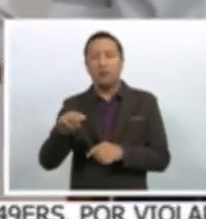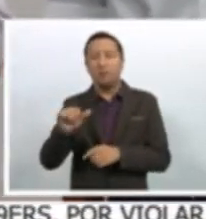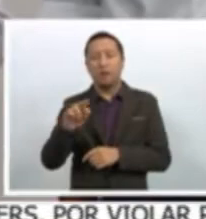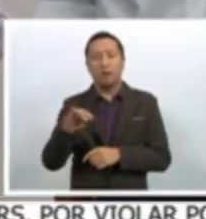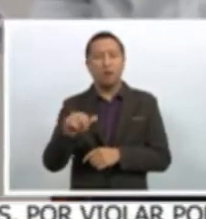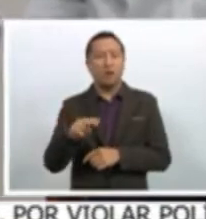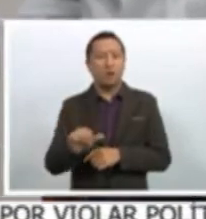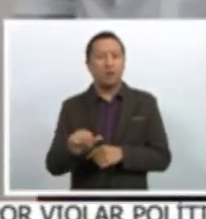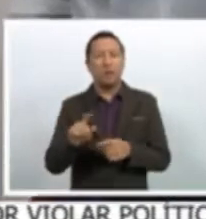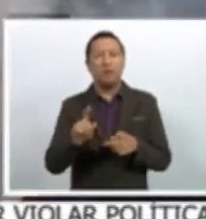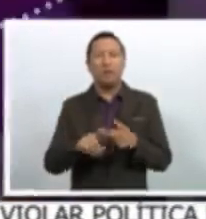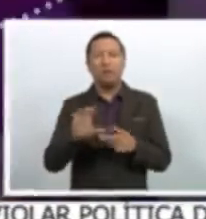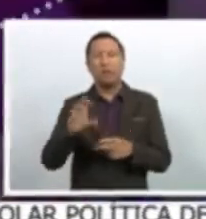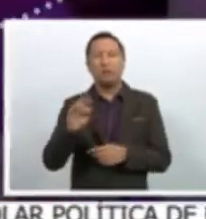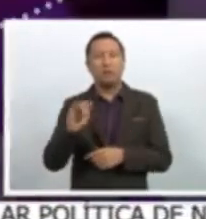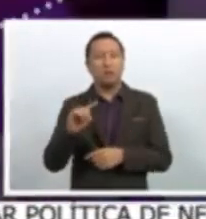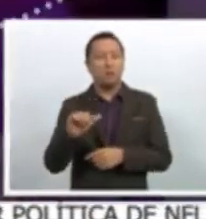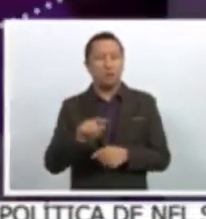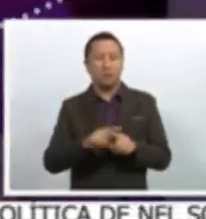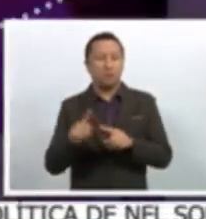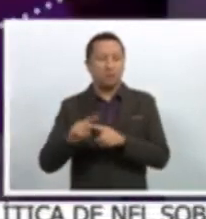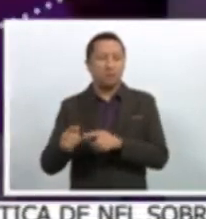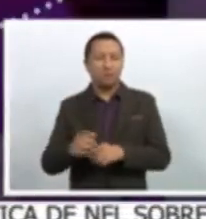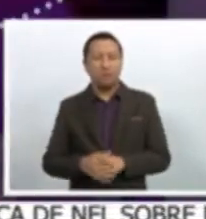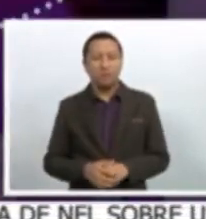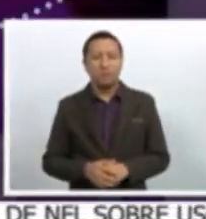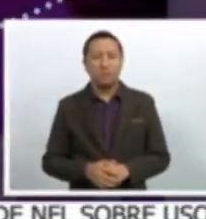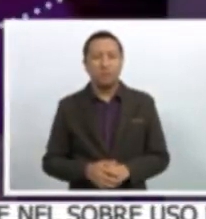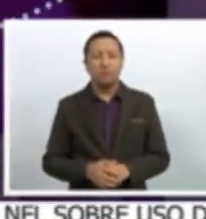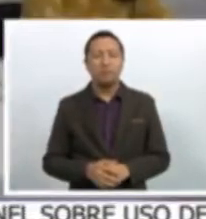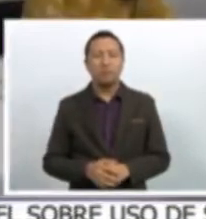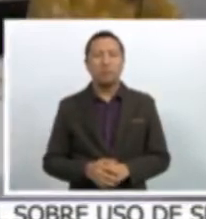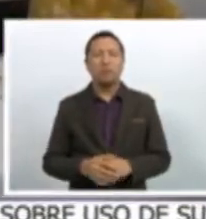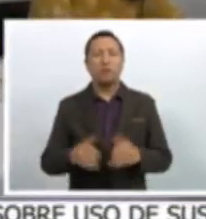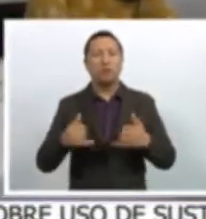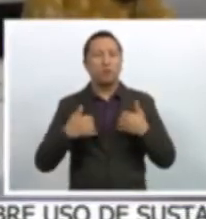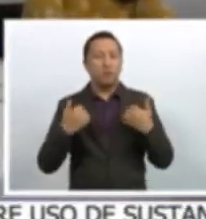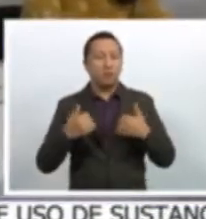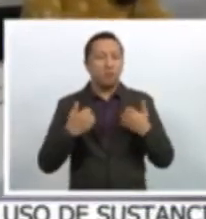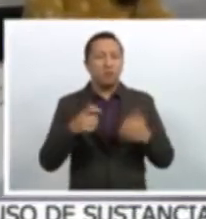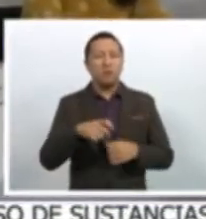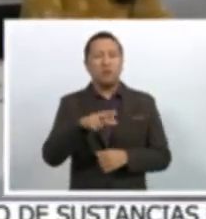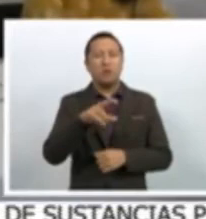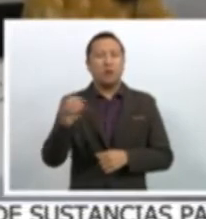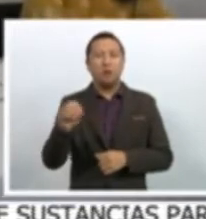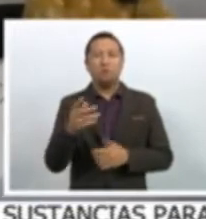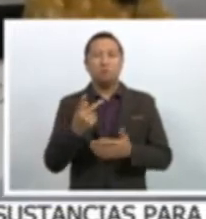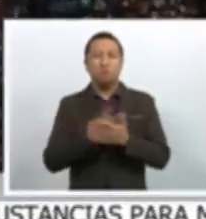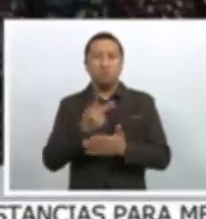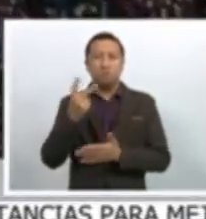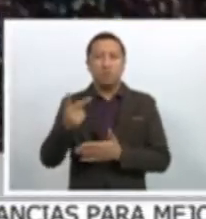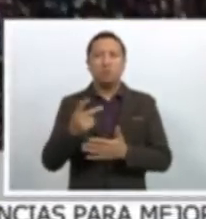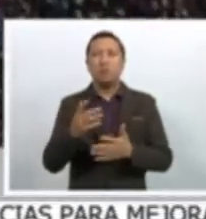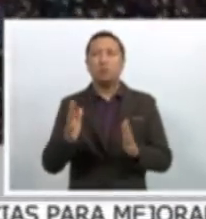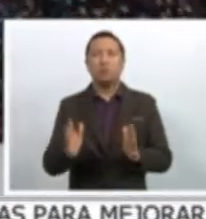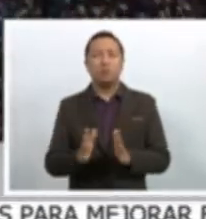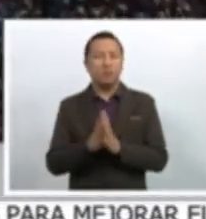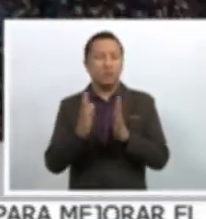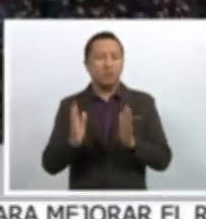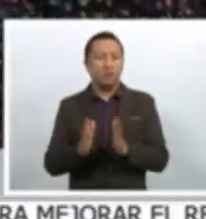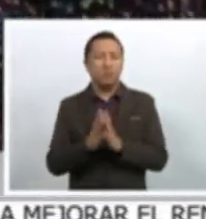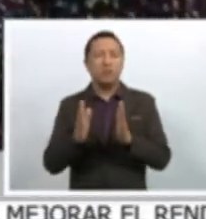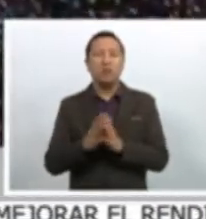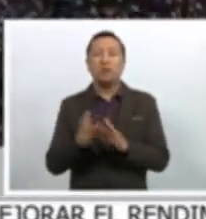Arturo Castañeda Gamboa. Un grupo de jóvenes quintanarroenses fueron premiados por su participación en el concurso estatal